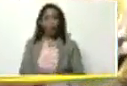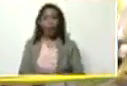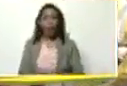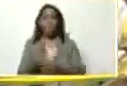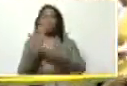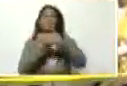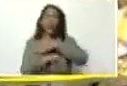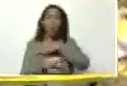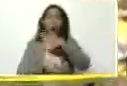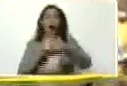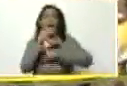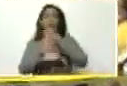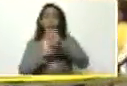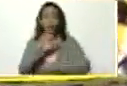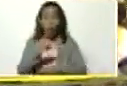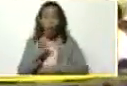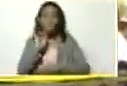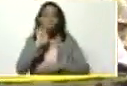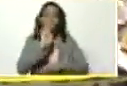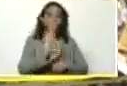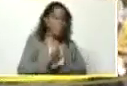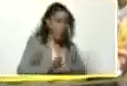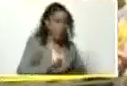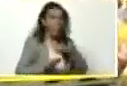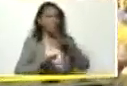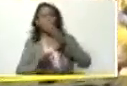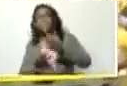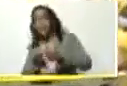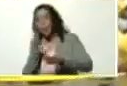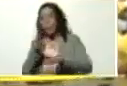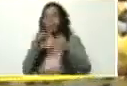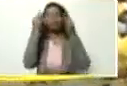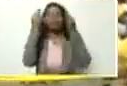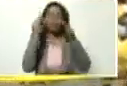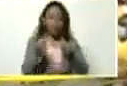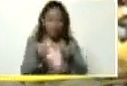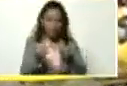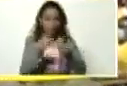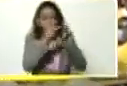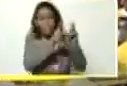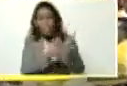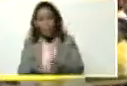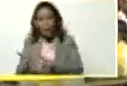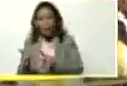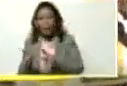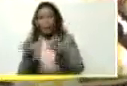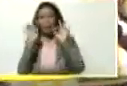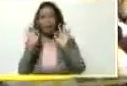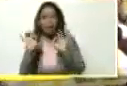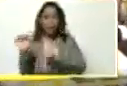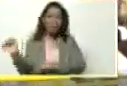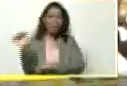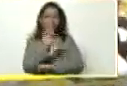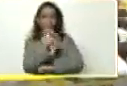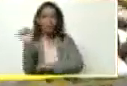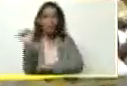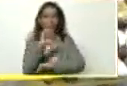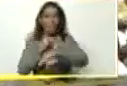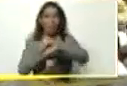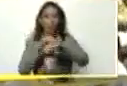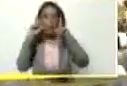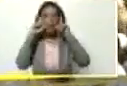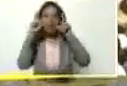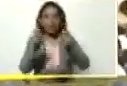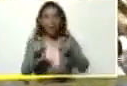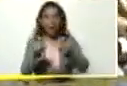Vamos a hacerlo paso a paso, poco a poco, tengan la seguridad. Un plan especial de vehículos para los médicos y profesionales